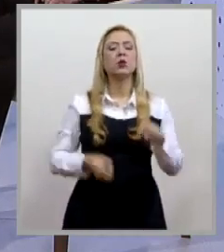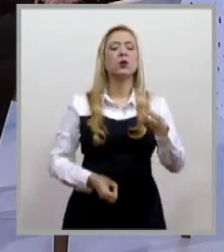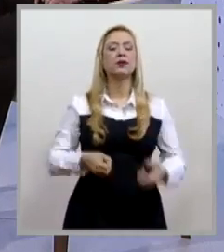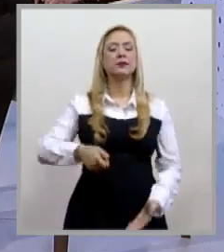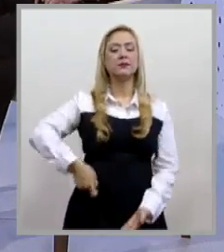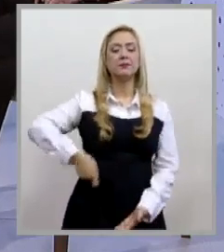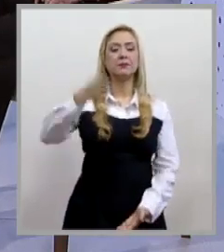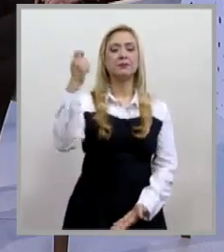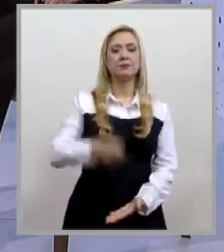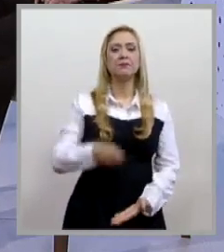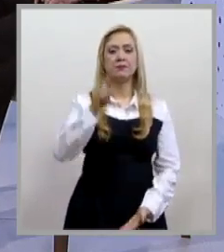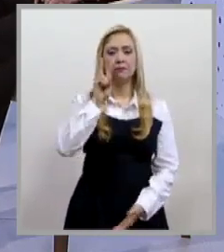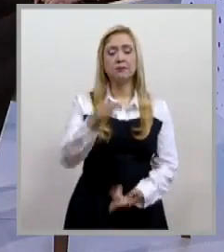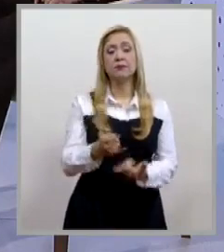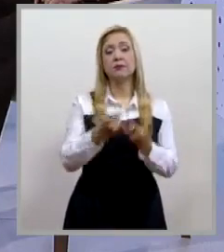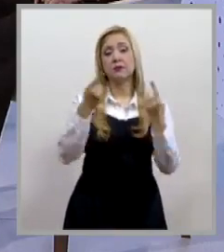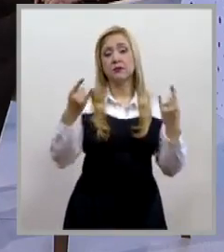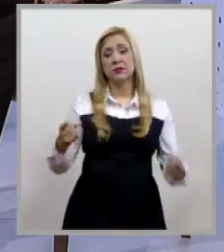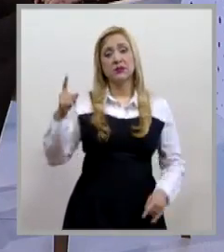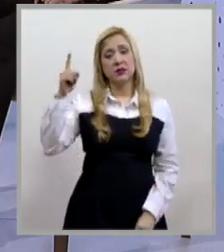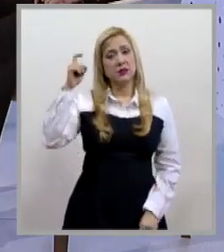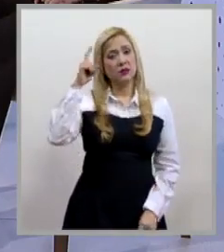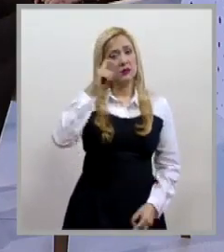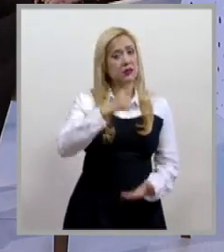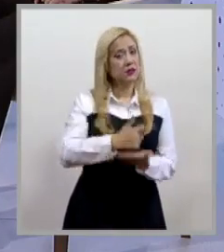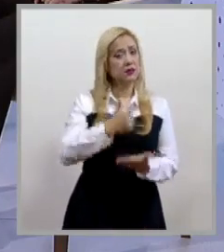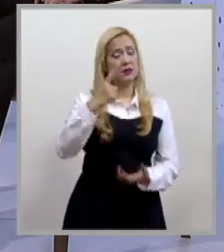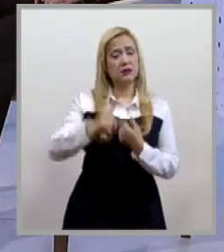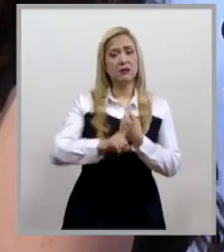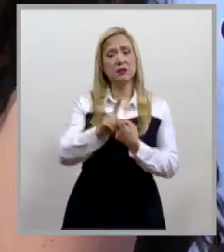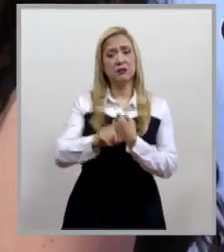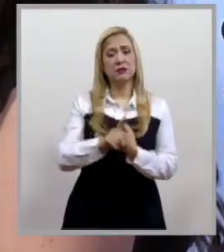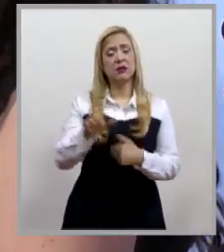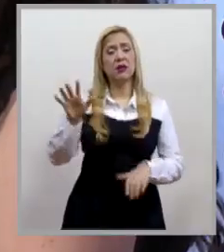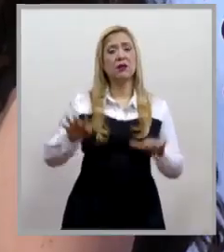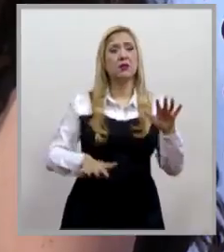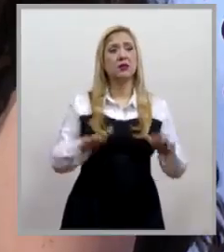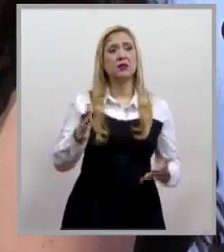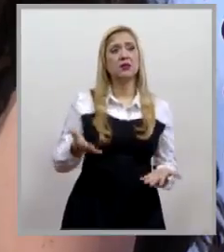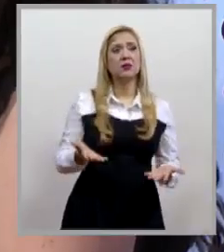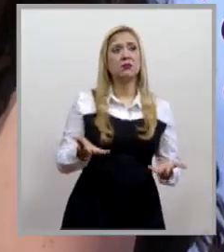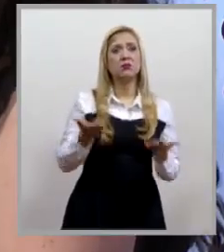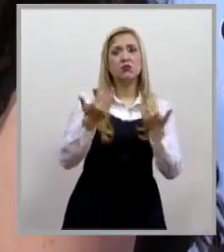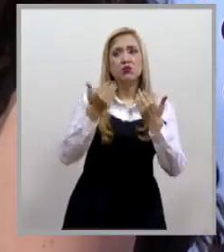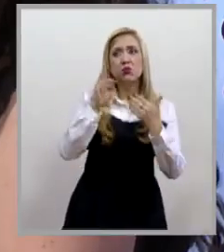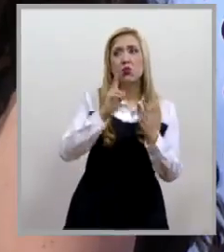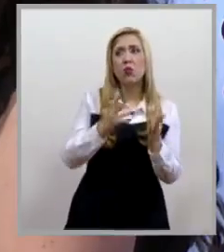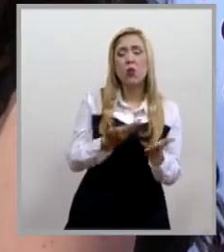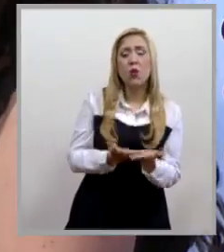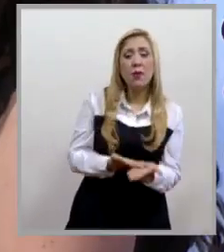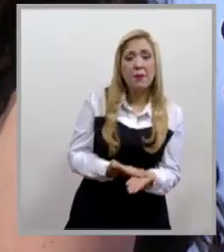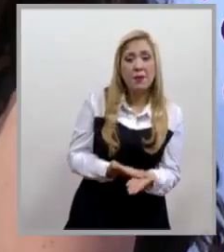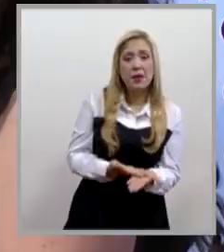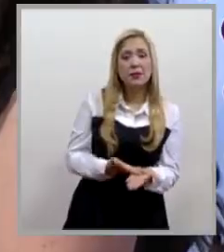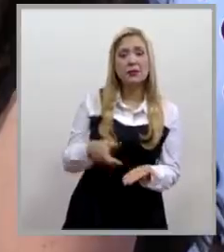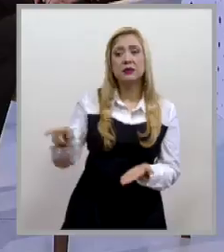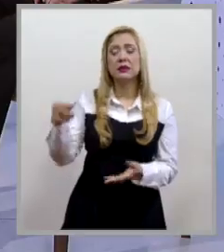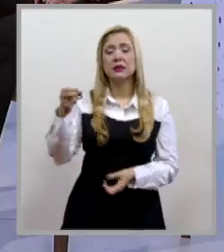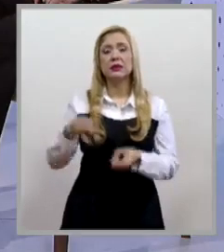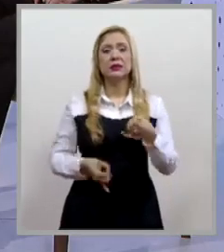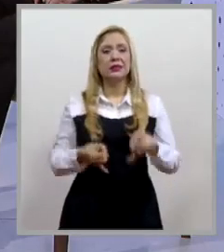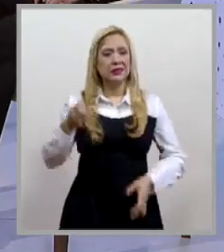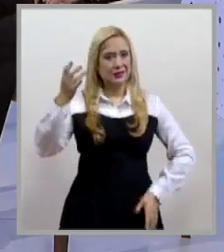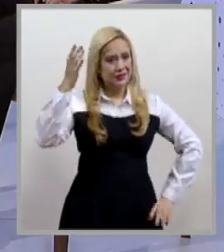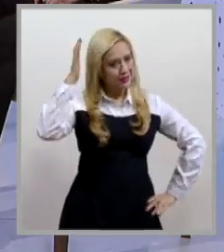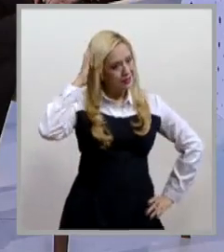estos casos complicados en los que a veces la falta de elemento convierte al juzgador en un